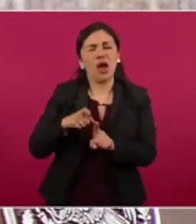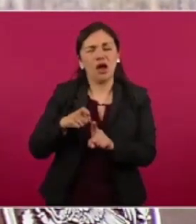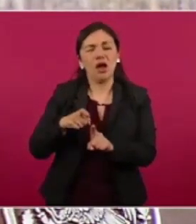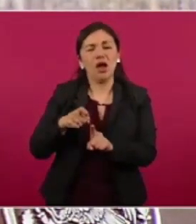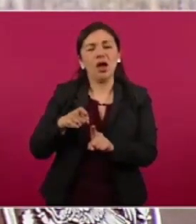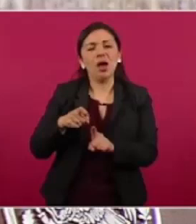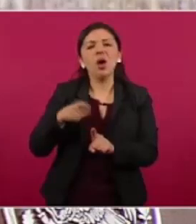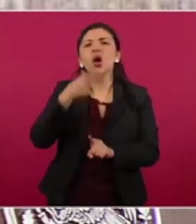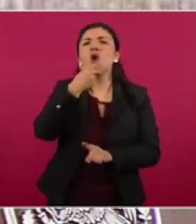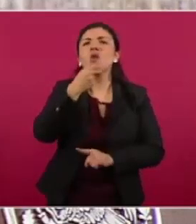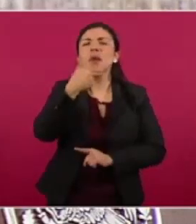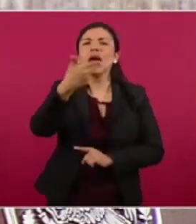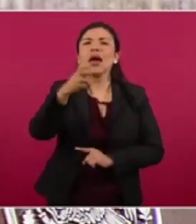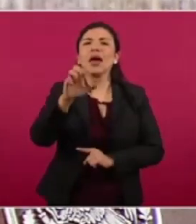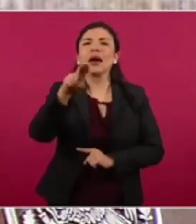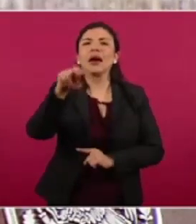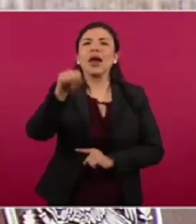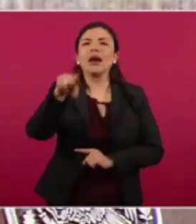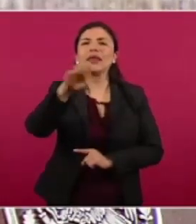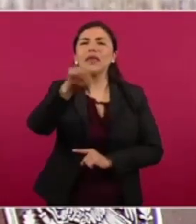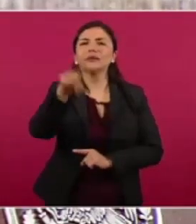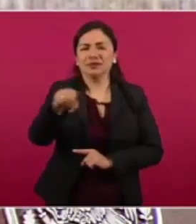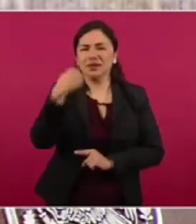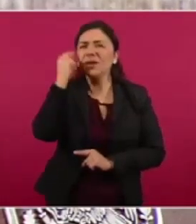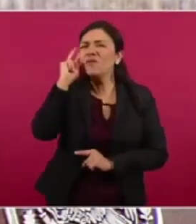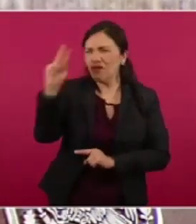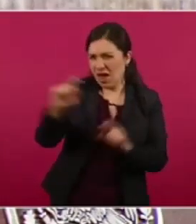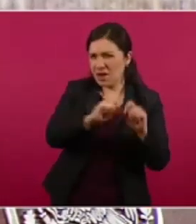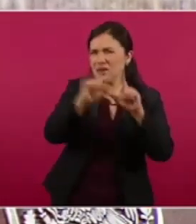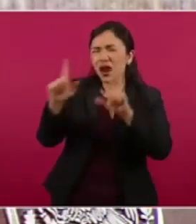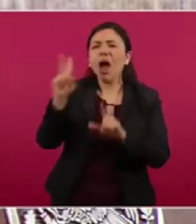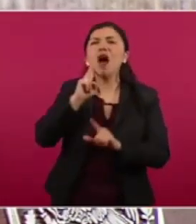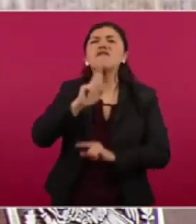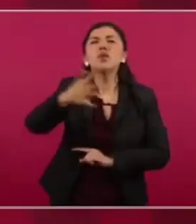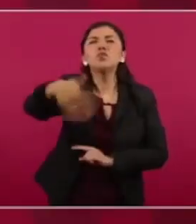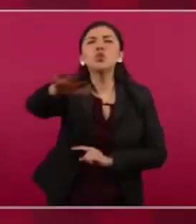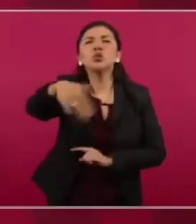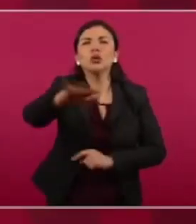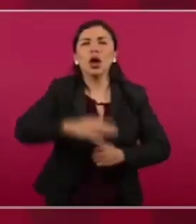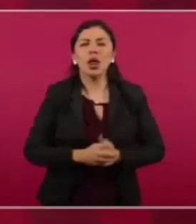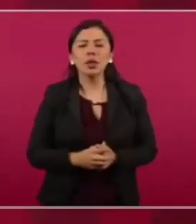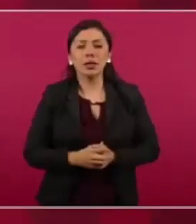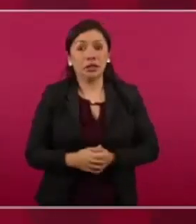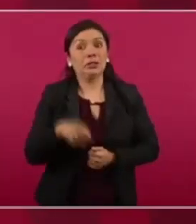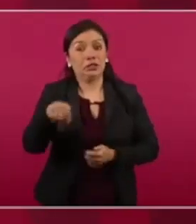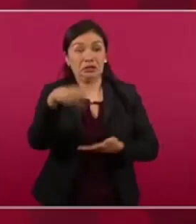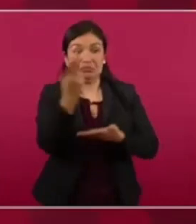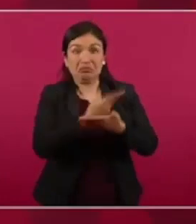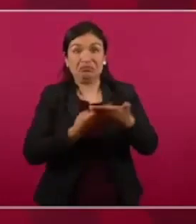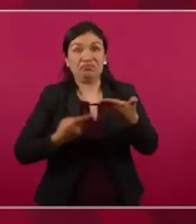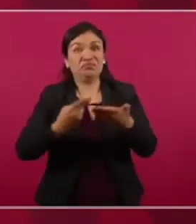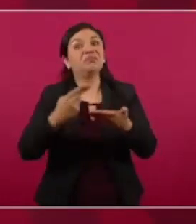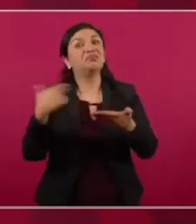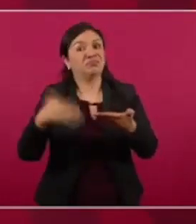de Hernández. A ver si la consigues, porque está muy buena.